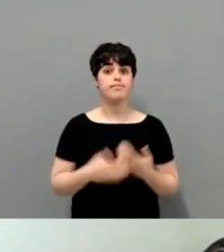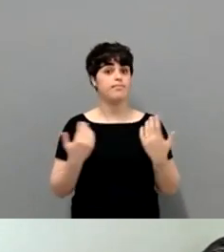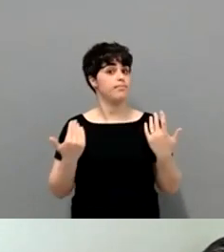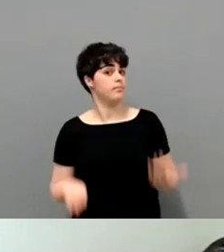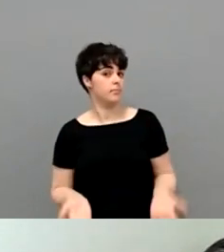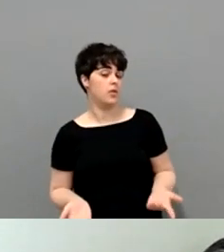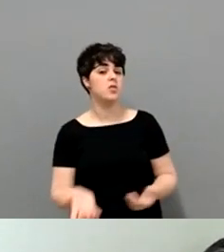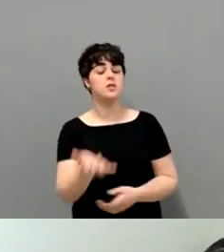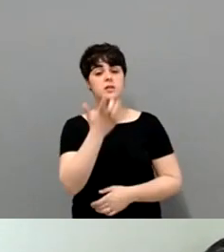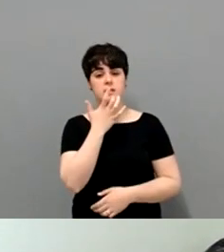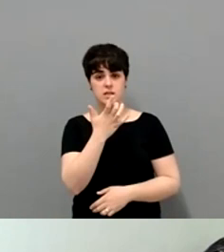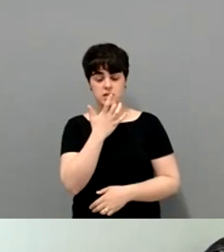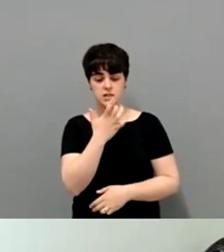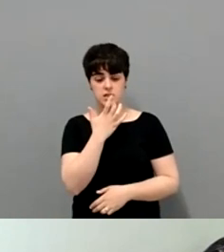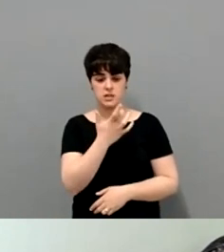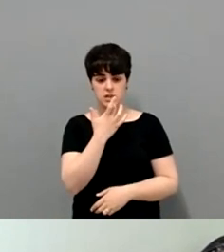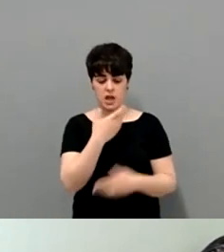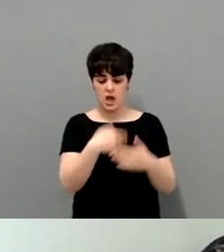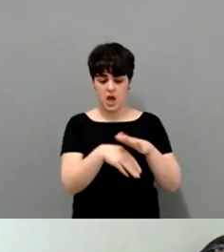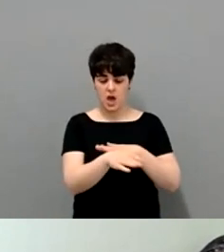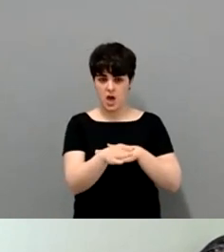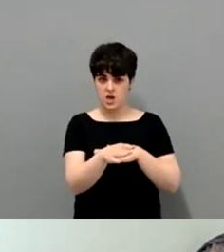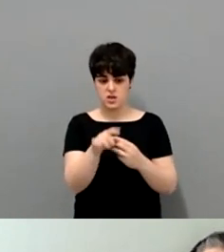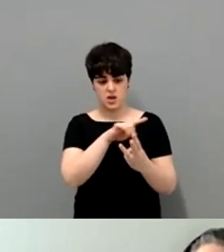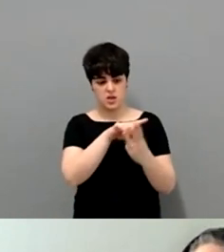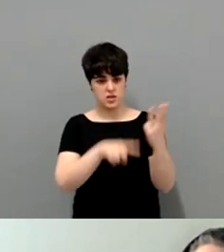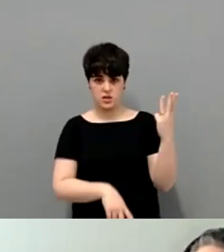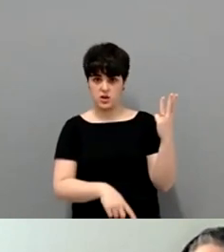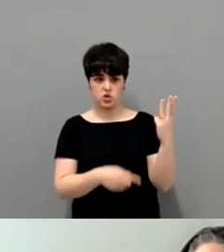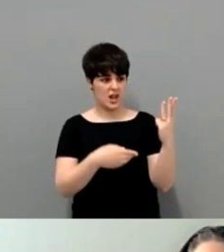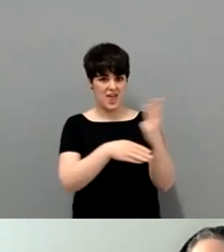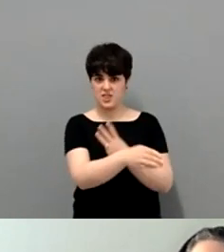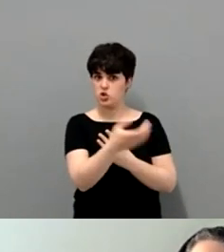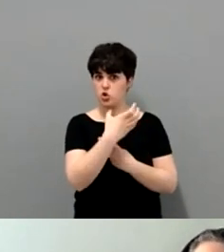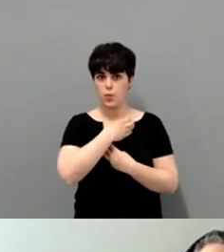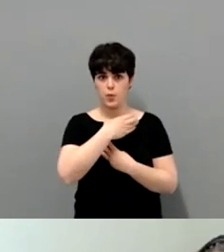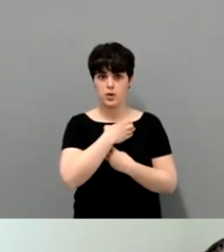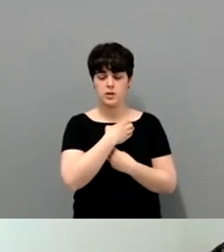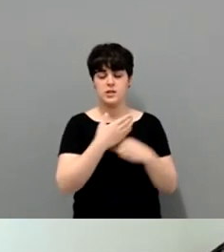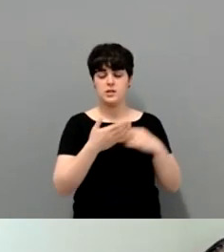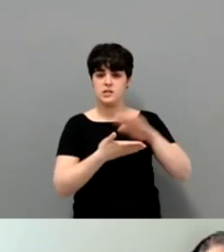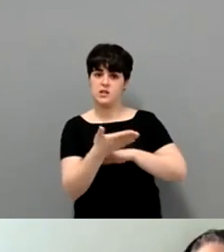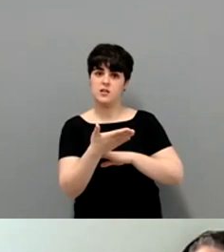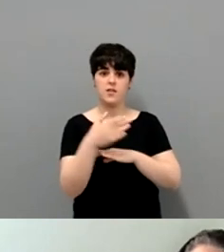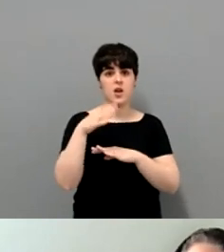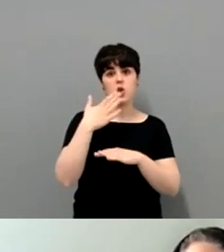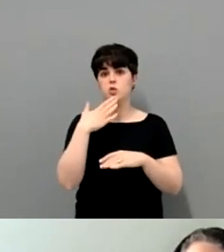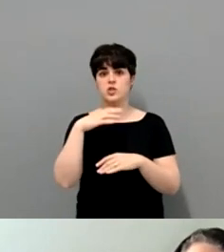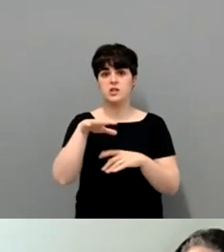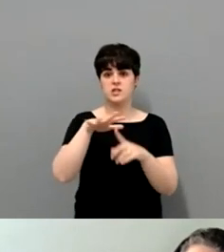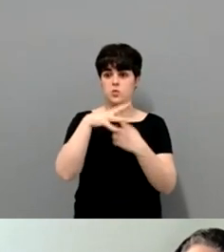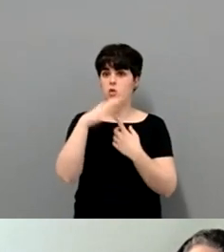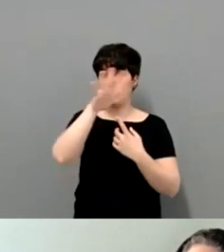que cuando no se puede acceder a estos tres pilares, se entiende que el Estado se resquebraja, ¿no?